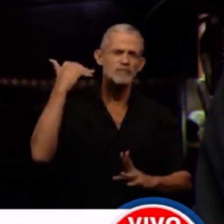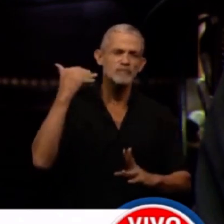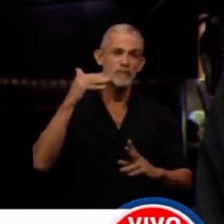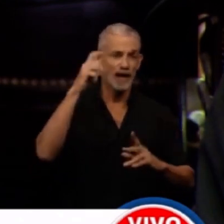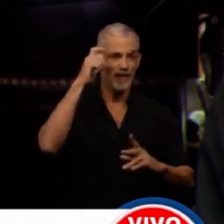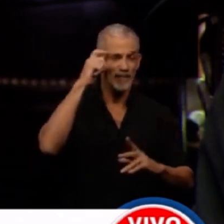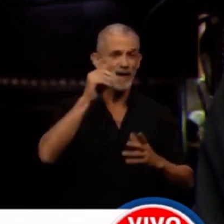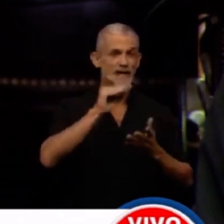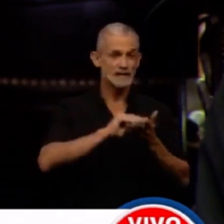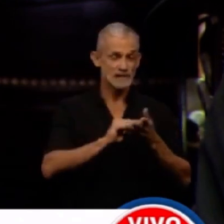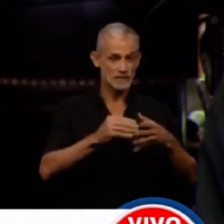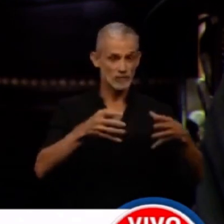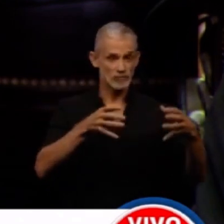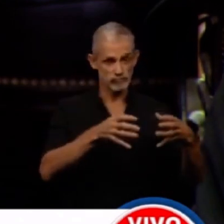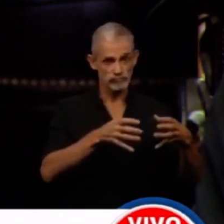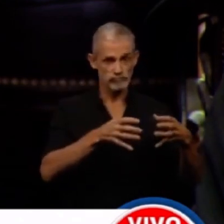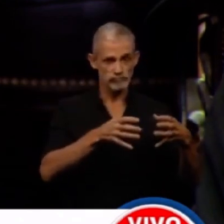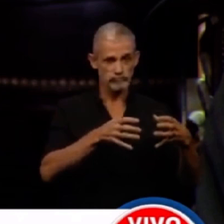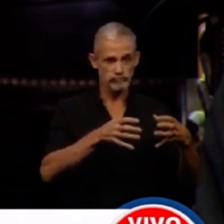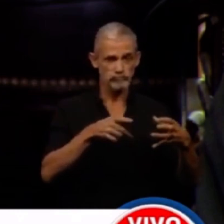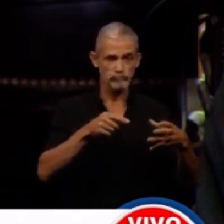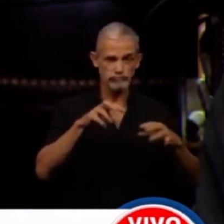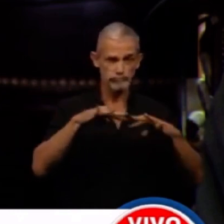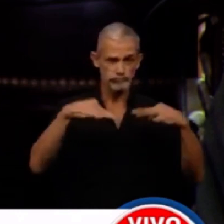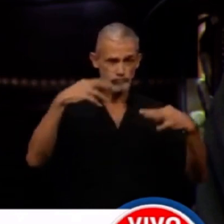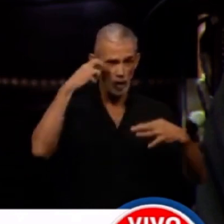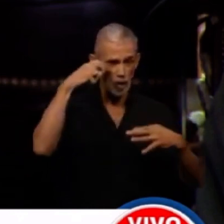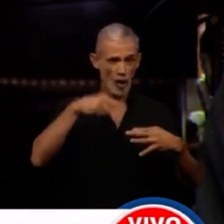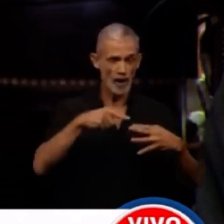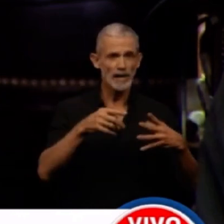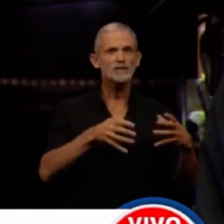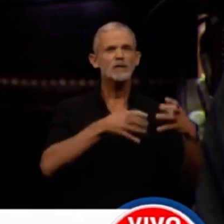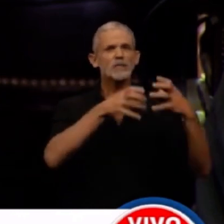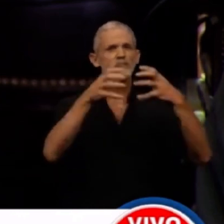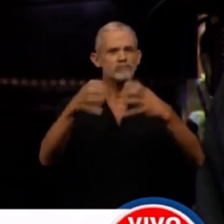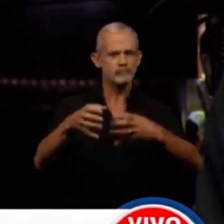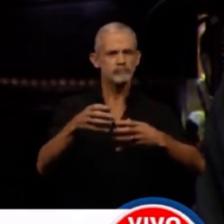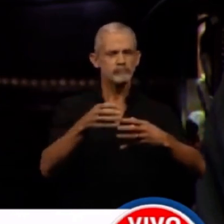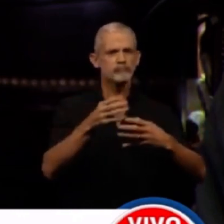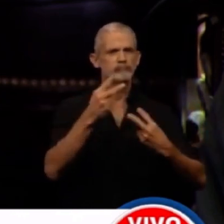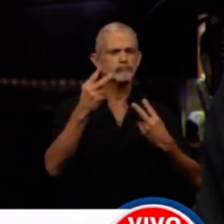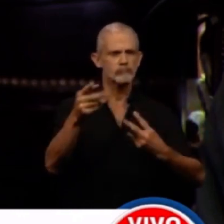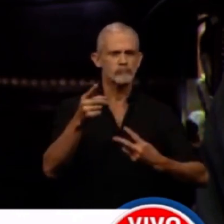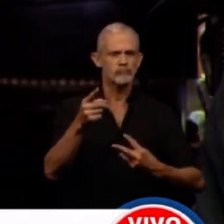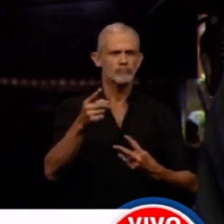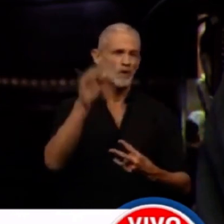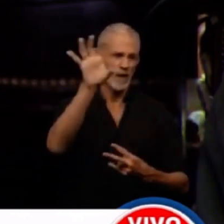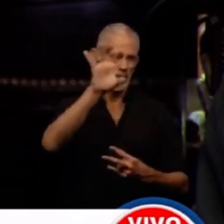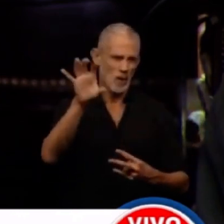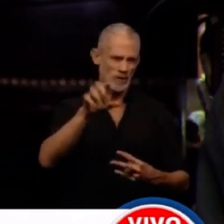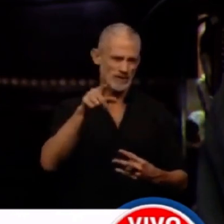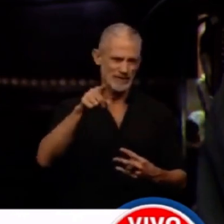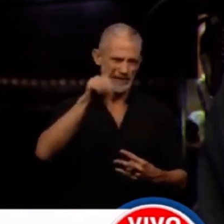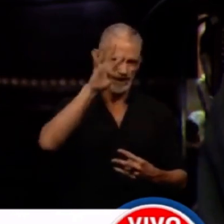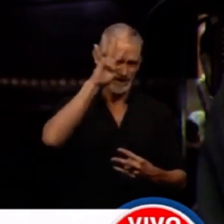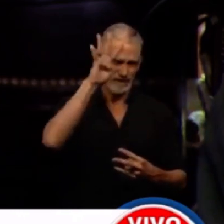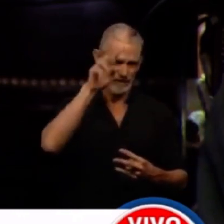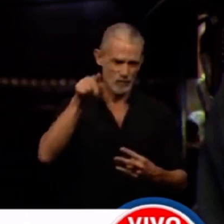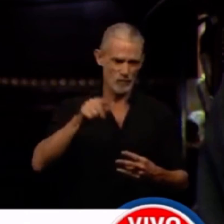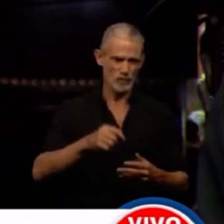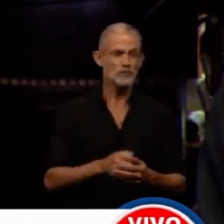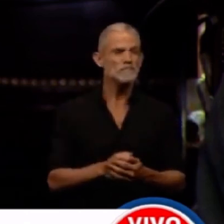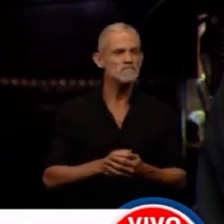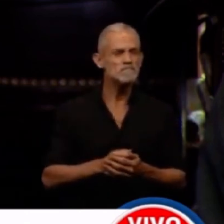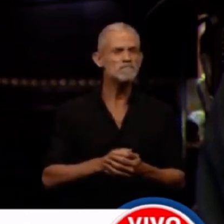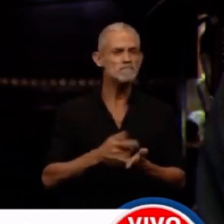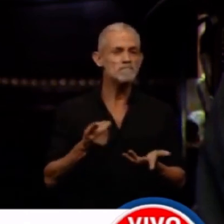10 legisladores de esta Cámara se hicieron presentes en aquella provincia y